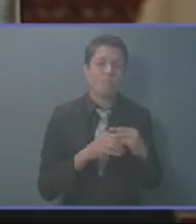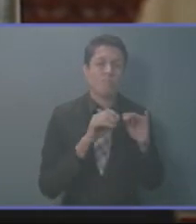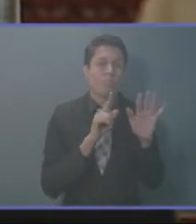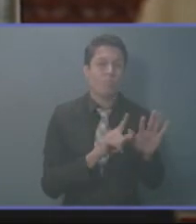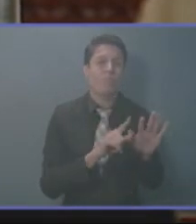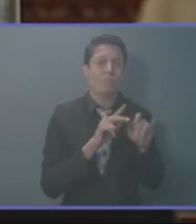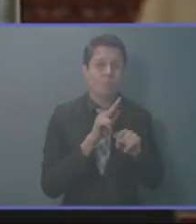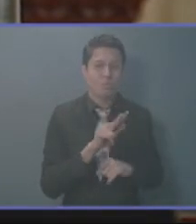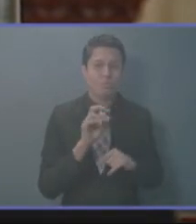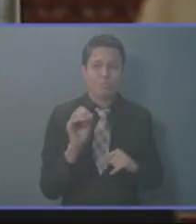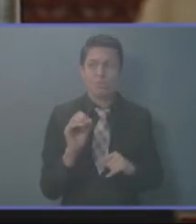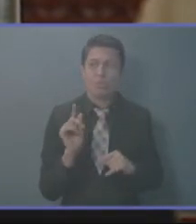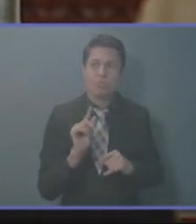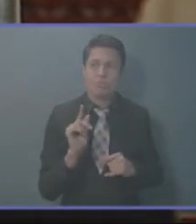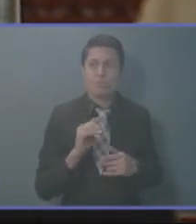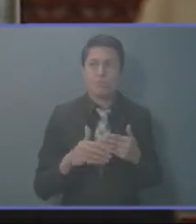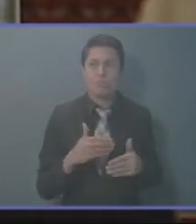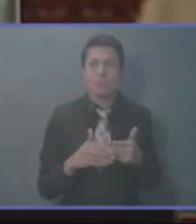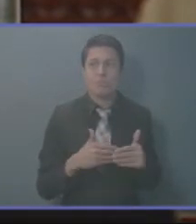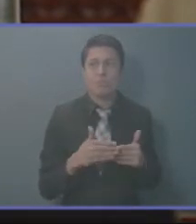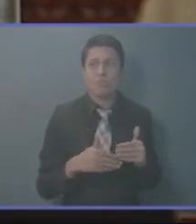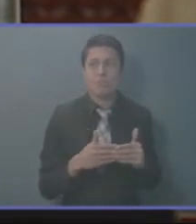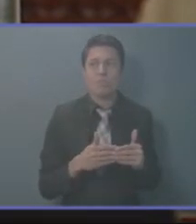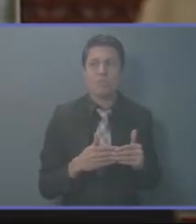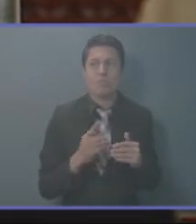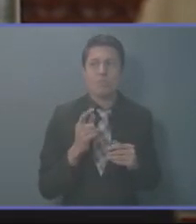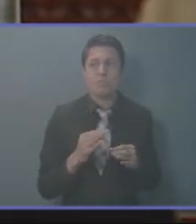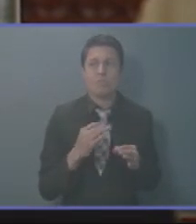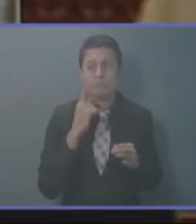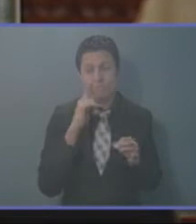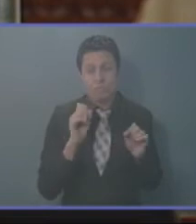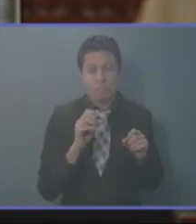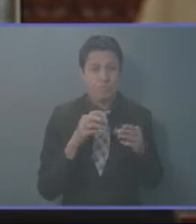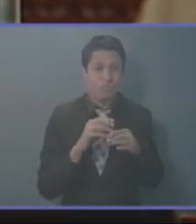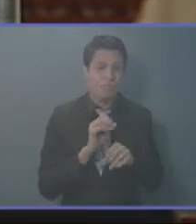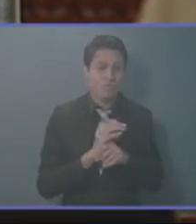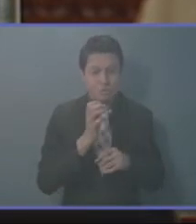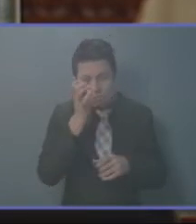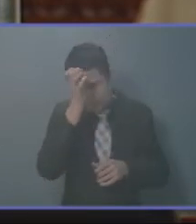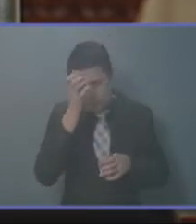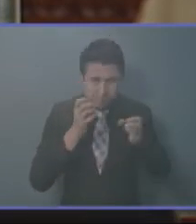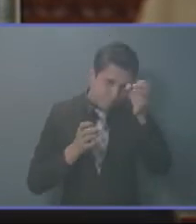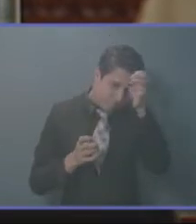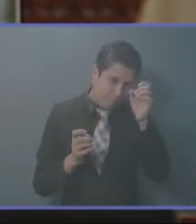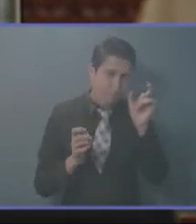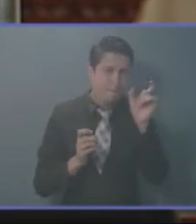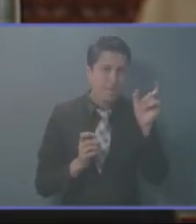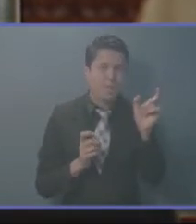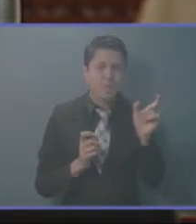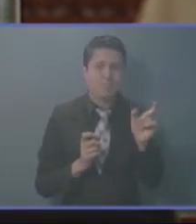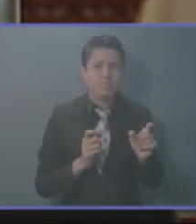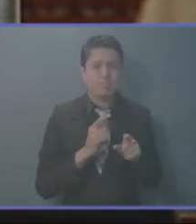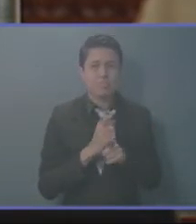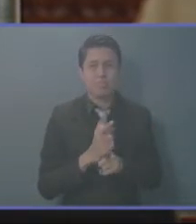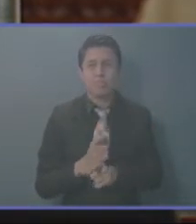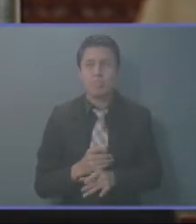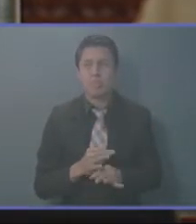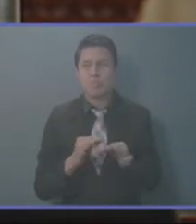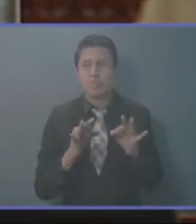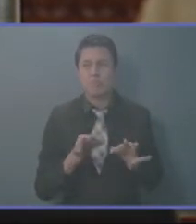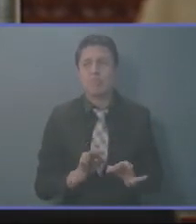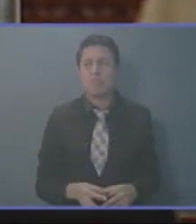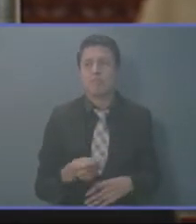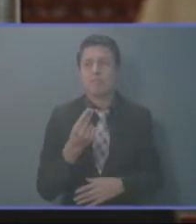620 fue aprobado mediante dispensa de trámite, siendo por ello posible advertir errores, incluso gramaticales, debido a la manera expedita